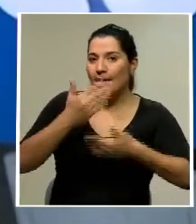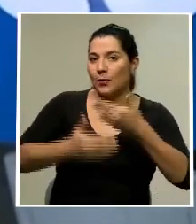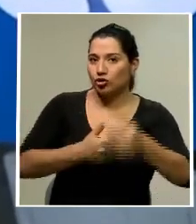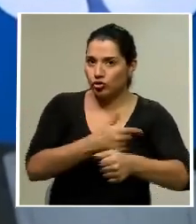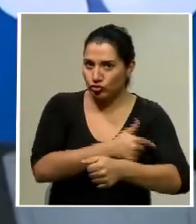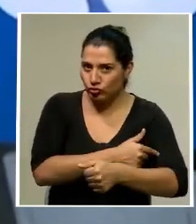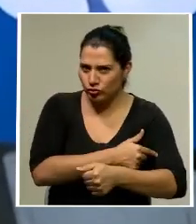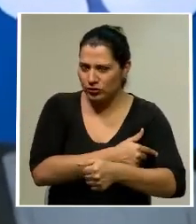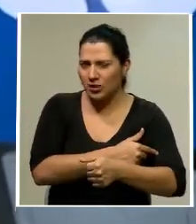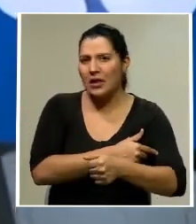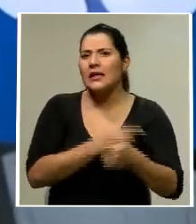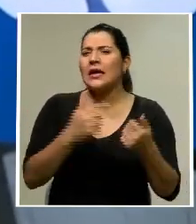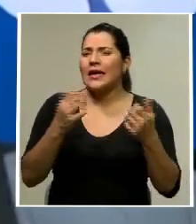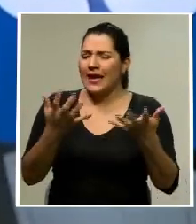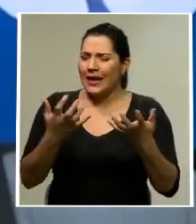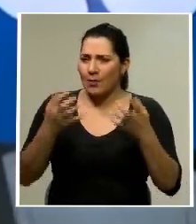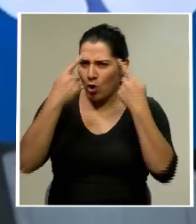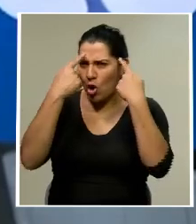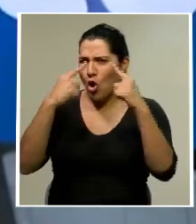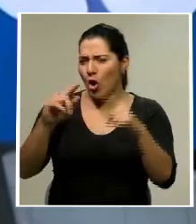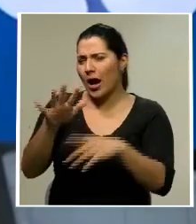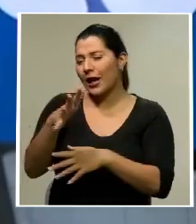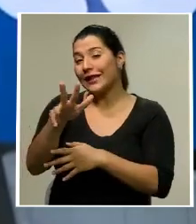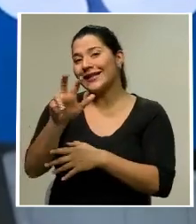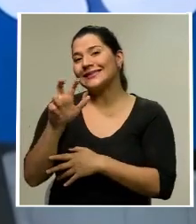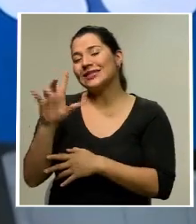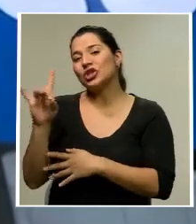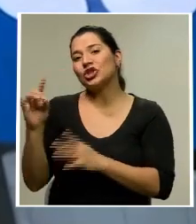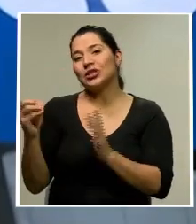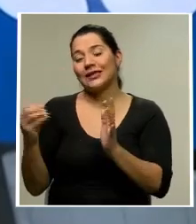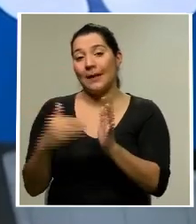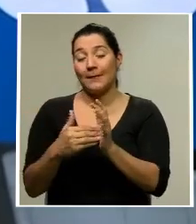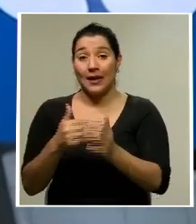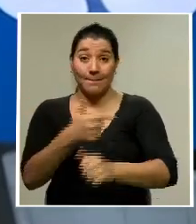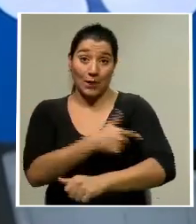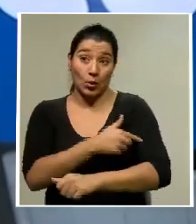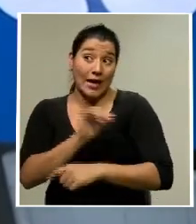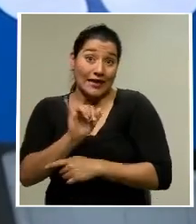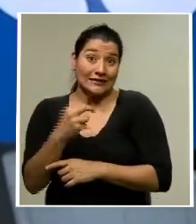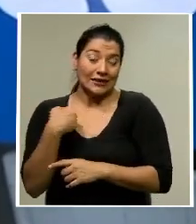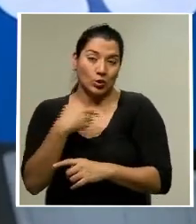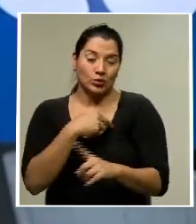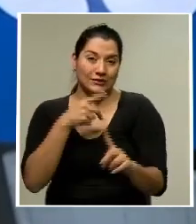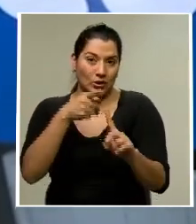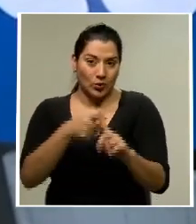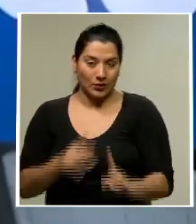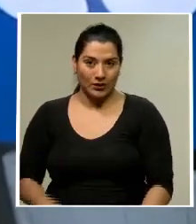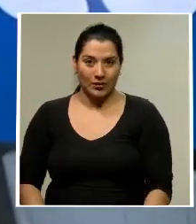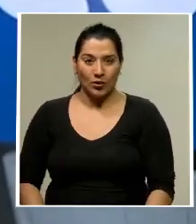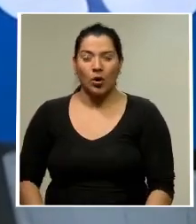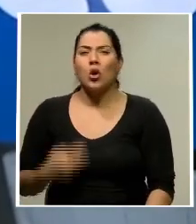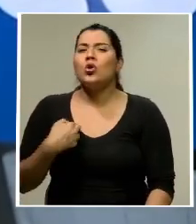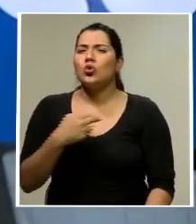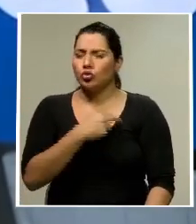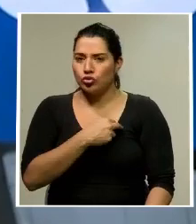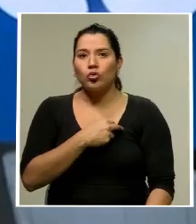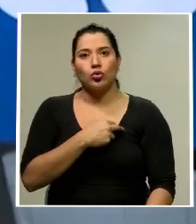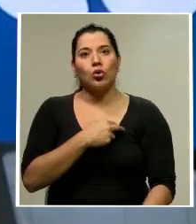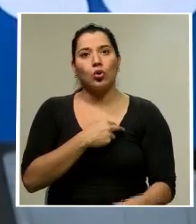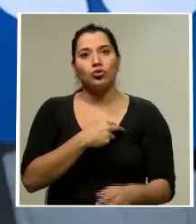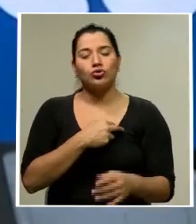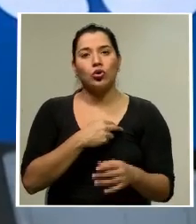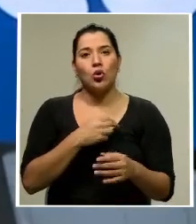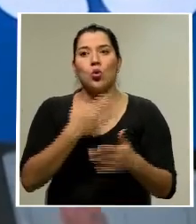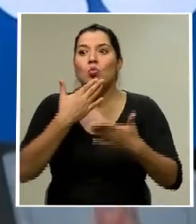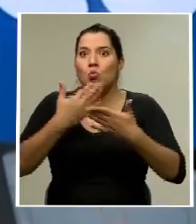tener aplicado un mínimo de 380.000 dosis. Eso es lo que esperaríamos. Hemos sido muy efectivos en este